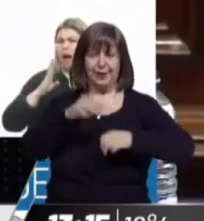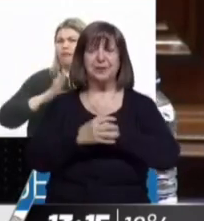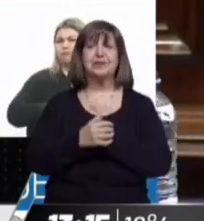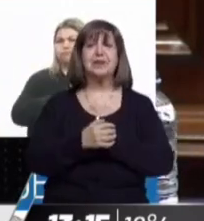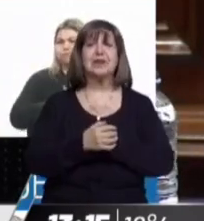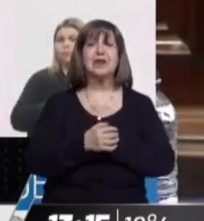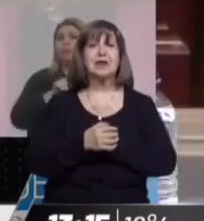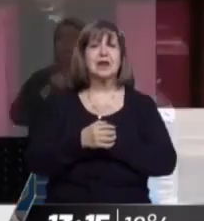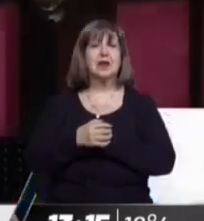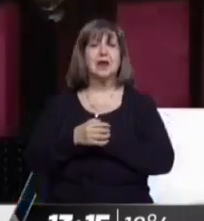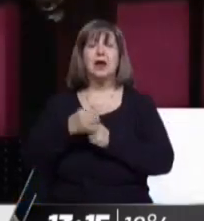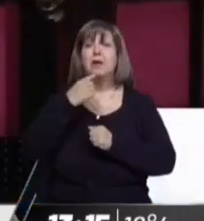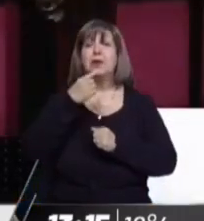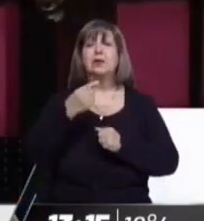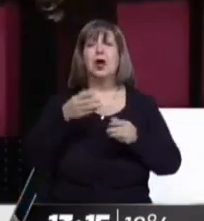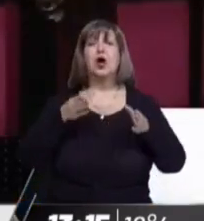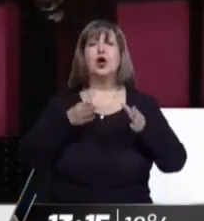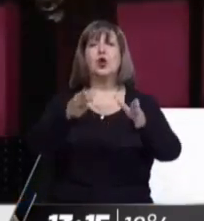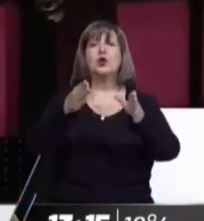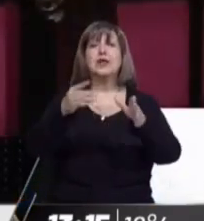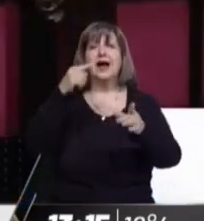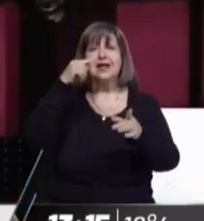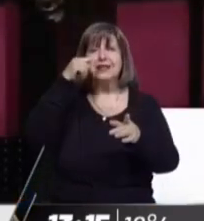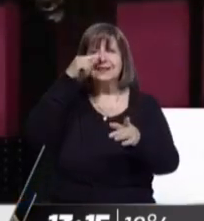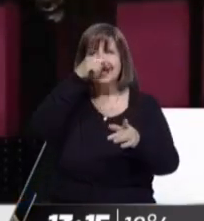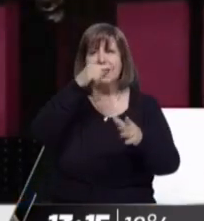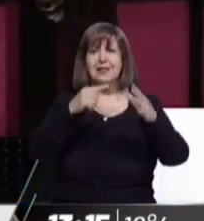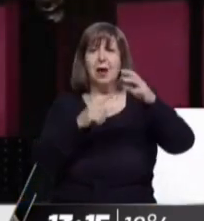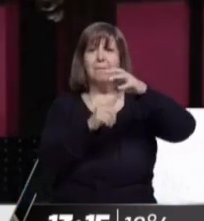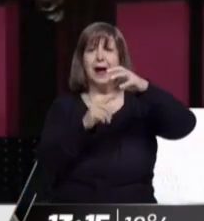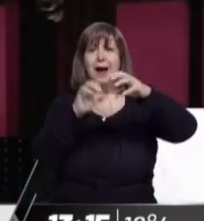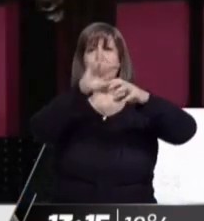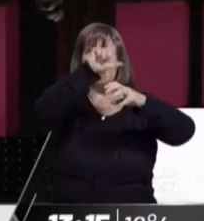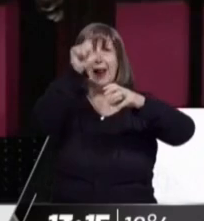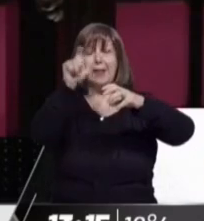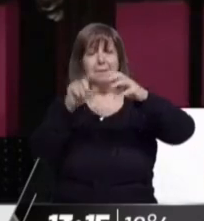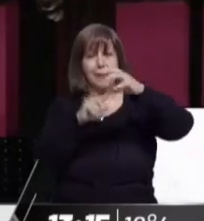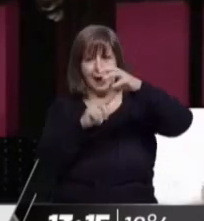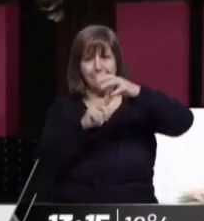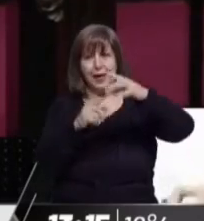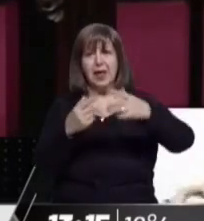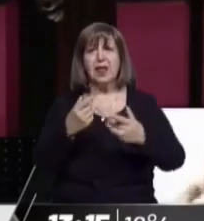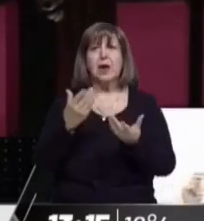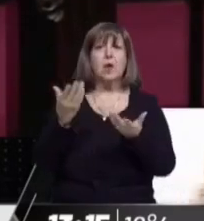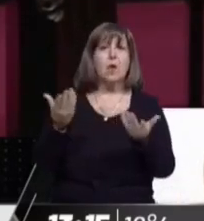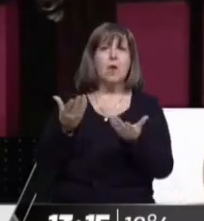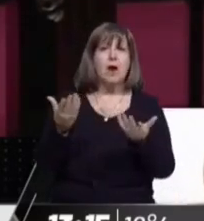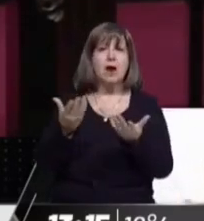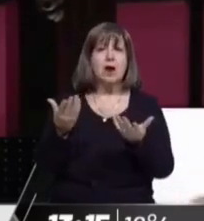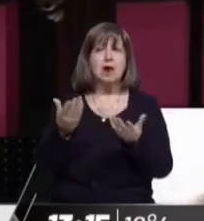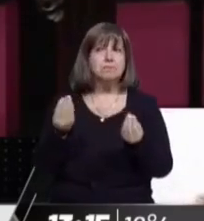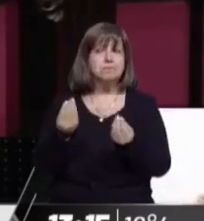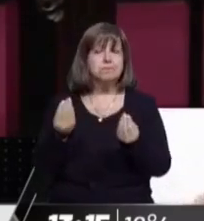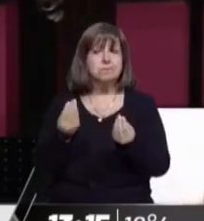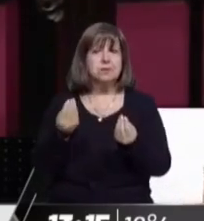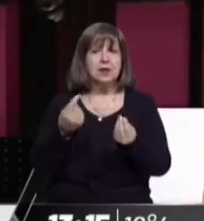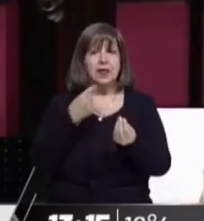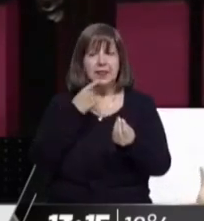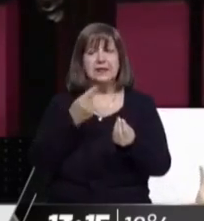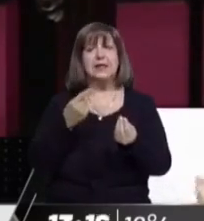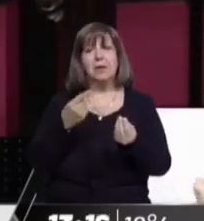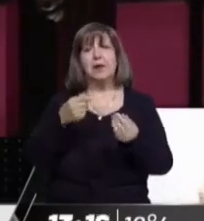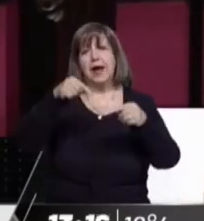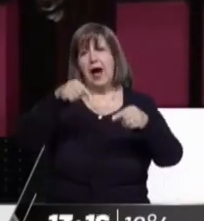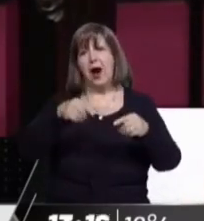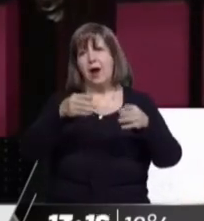sobre el tema de la ruta 7 de la variante con Palmira. La respuesta tiene que ver con una neutralización de la